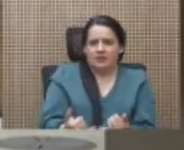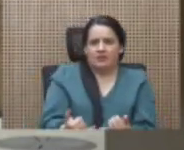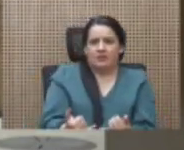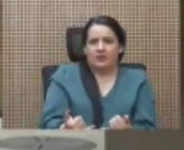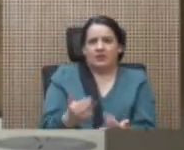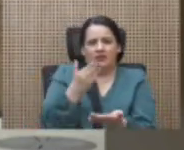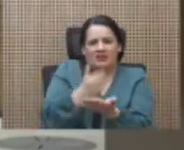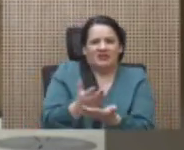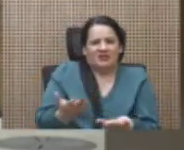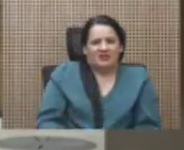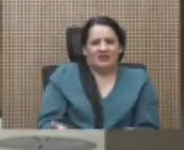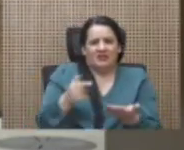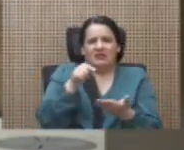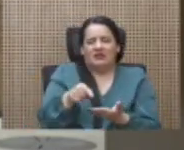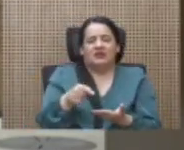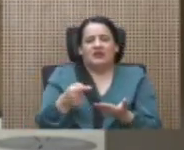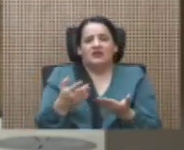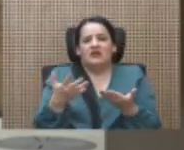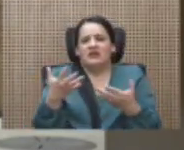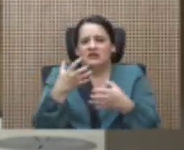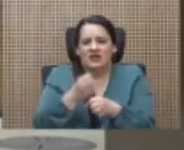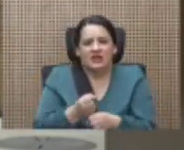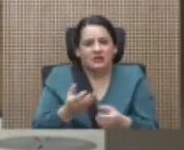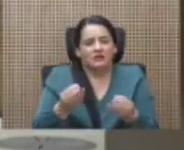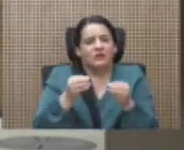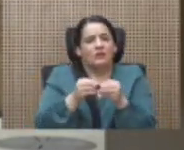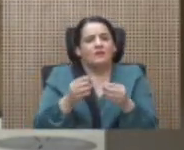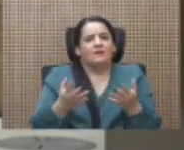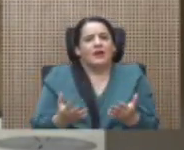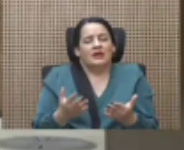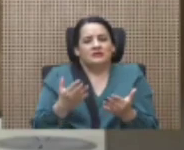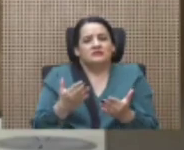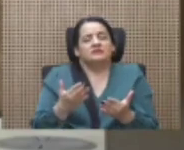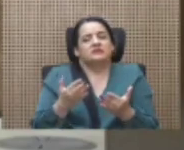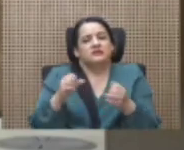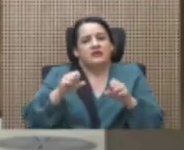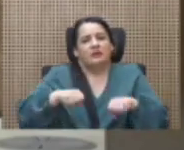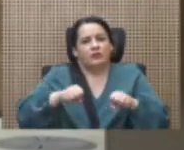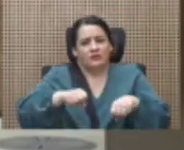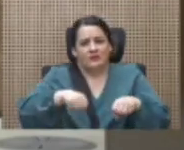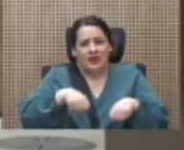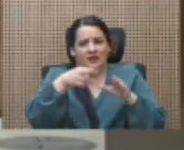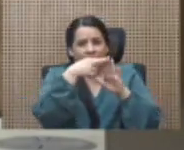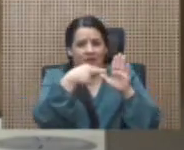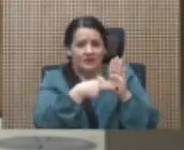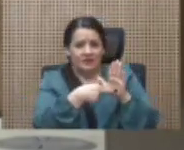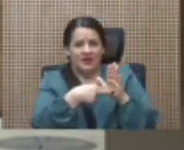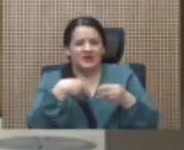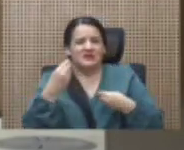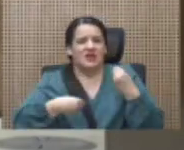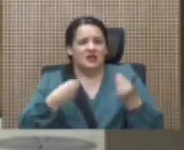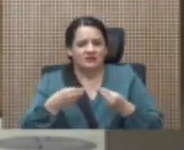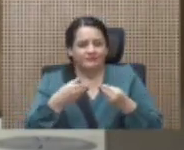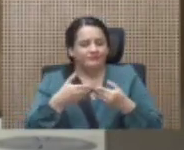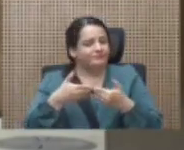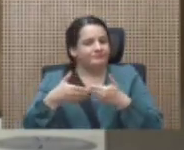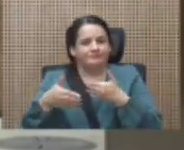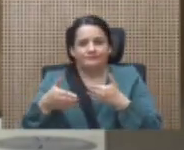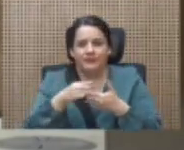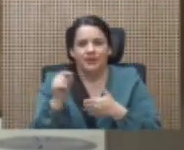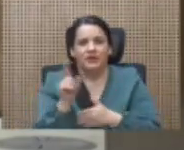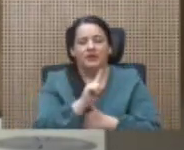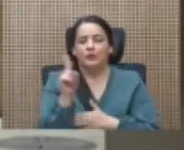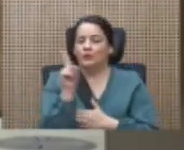coartado se ha excedido se ha accedido en las posibilidades reglamentarias y no vamos